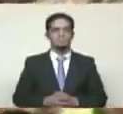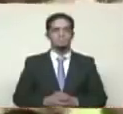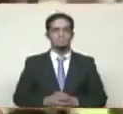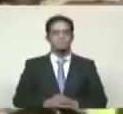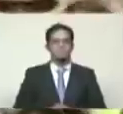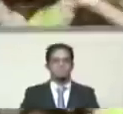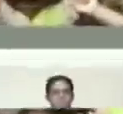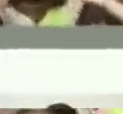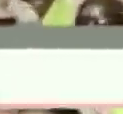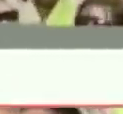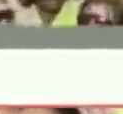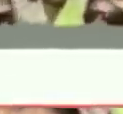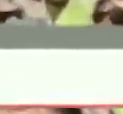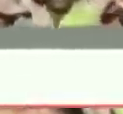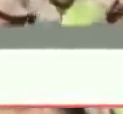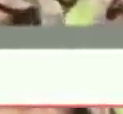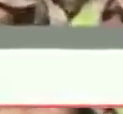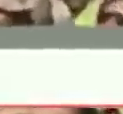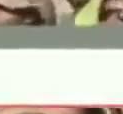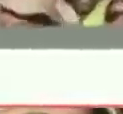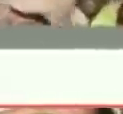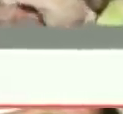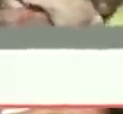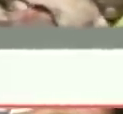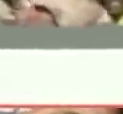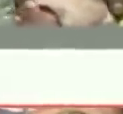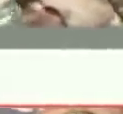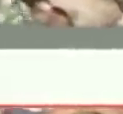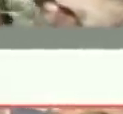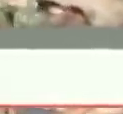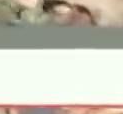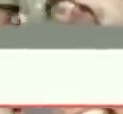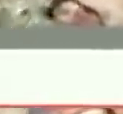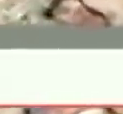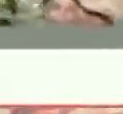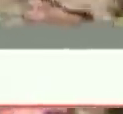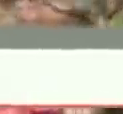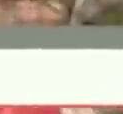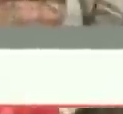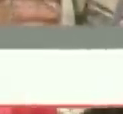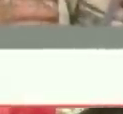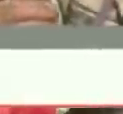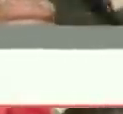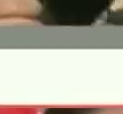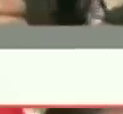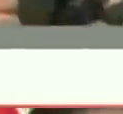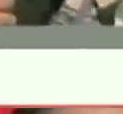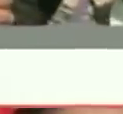¡vamos!